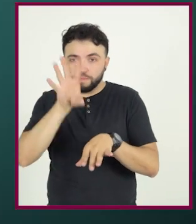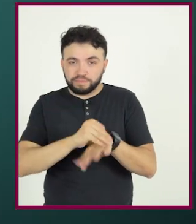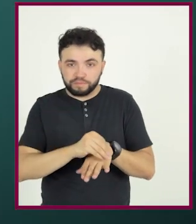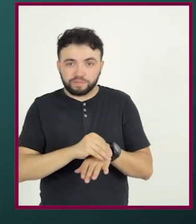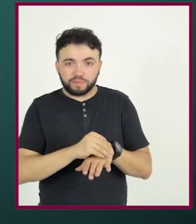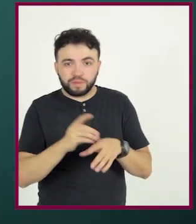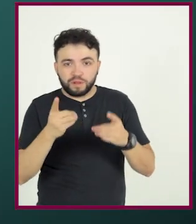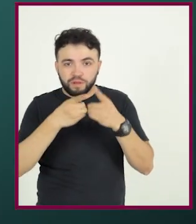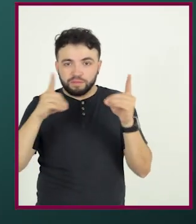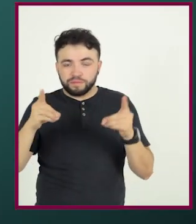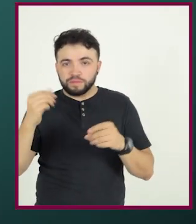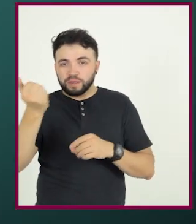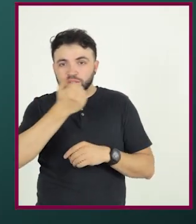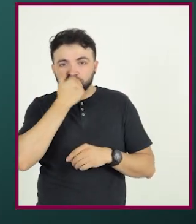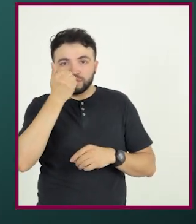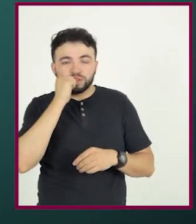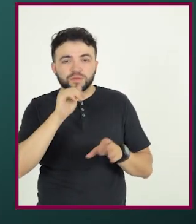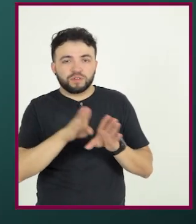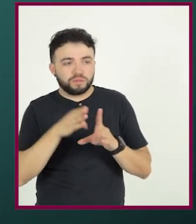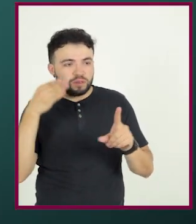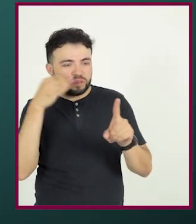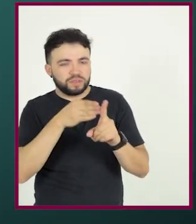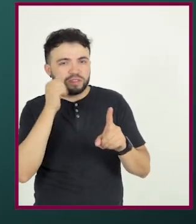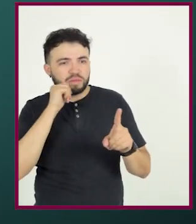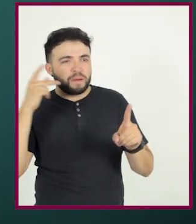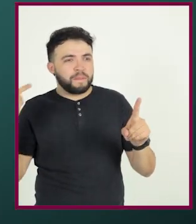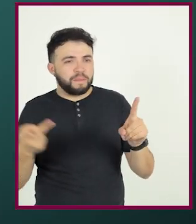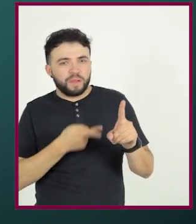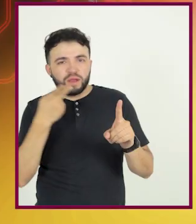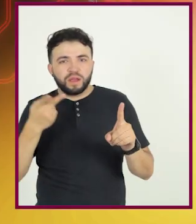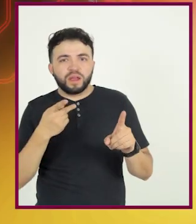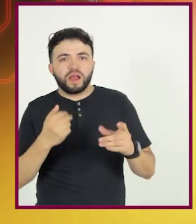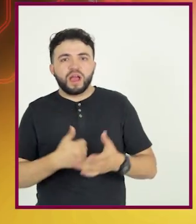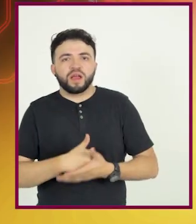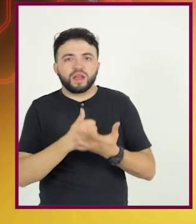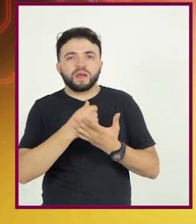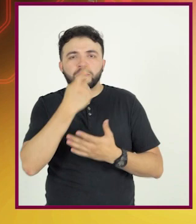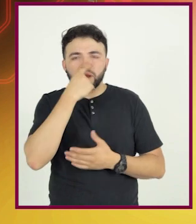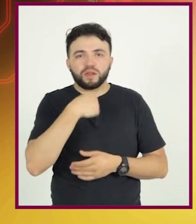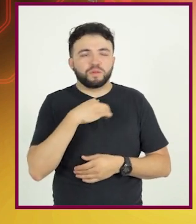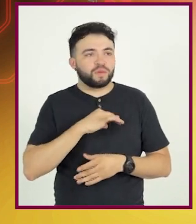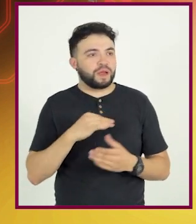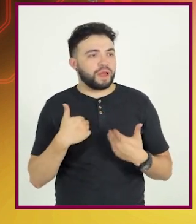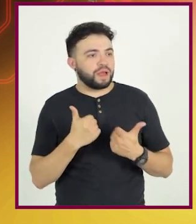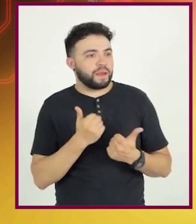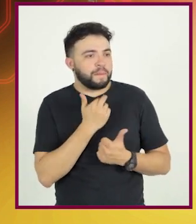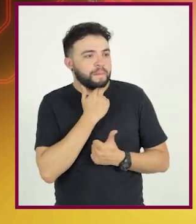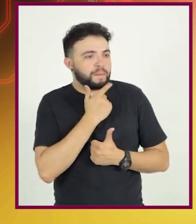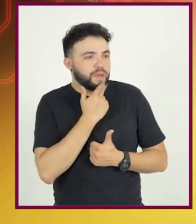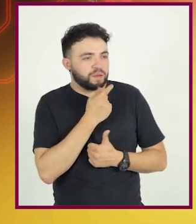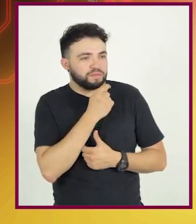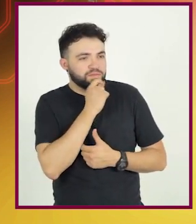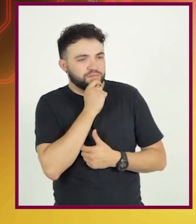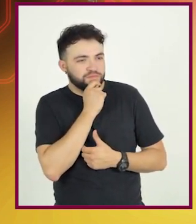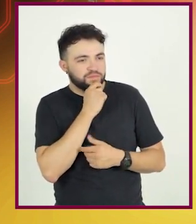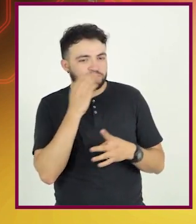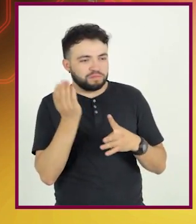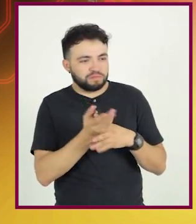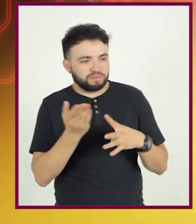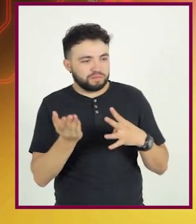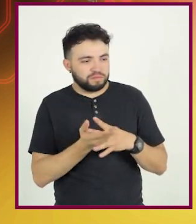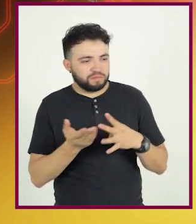permite desarrollar en el alumnado un pensamiento crítico que le ayuda a identificar, evaluar,